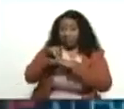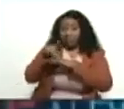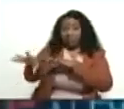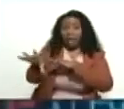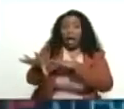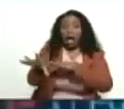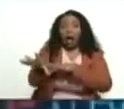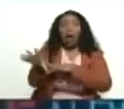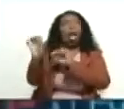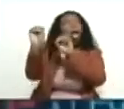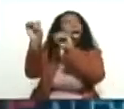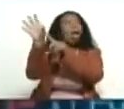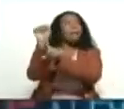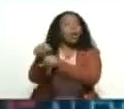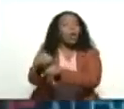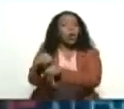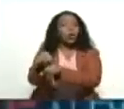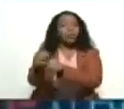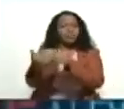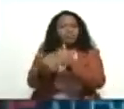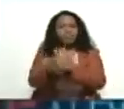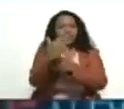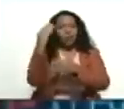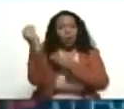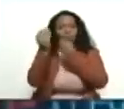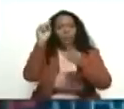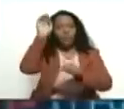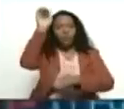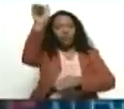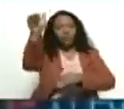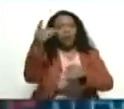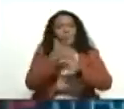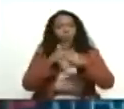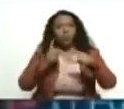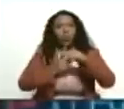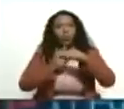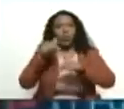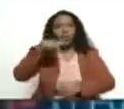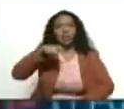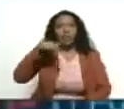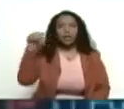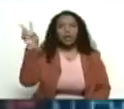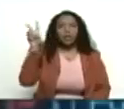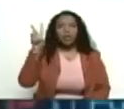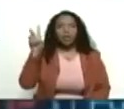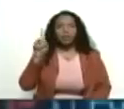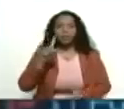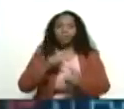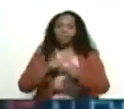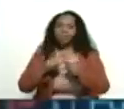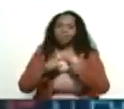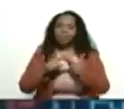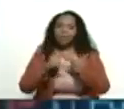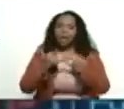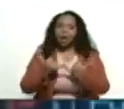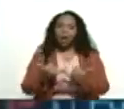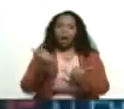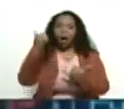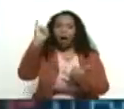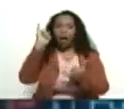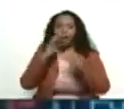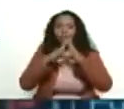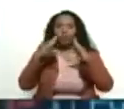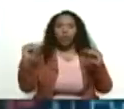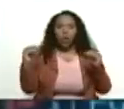su empeño de avanzar hacia el futuro de prosperidad que merece Venezuela, entonces aparecieron todos